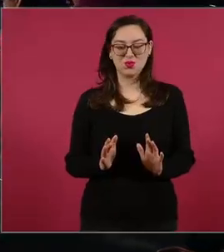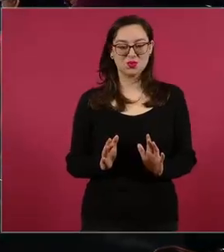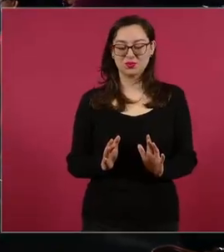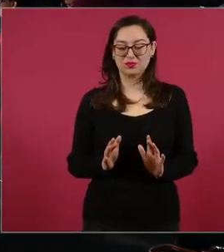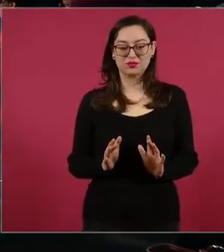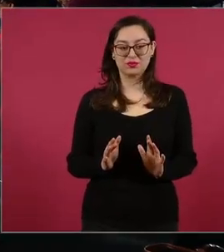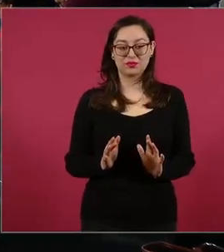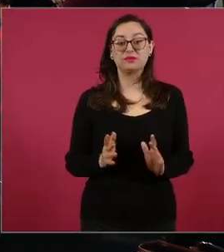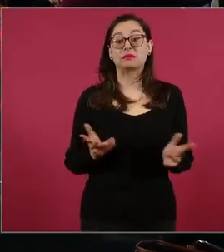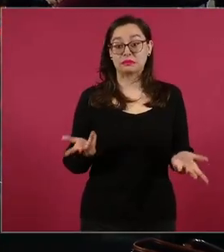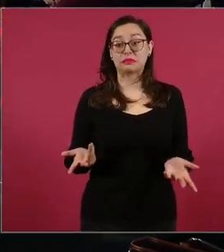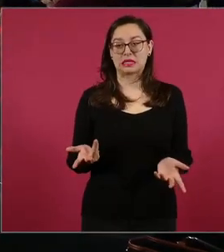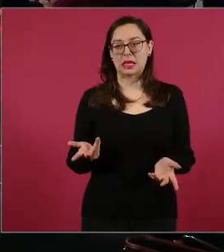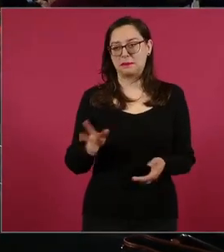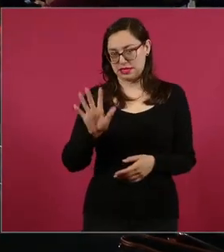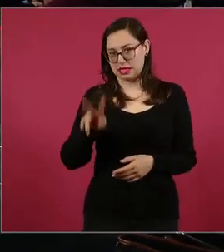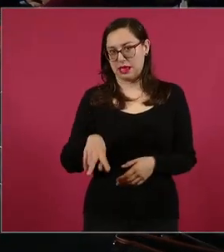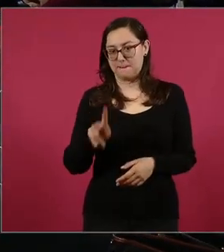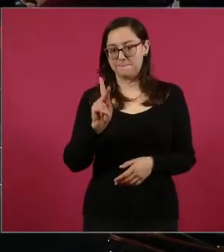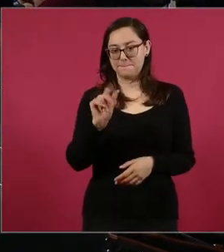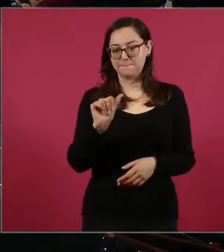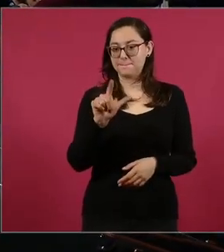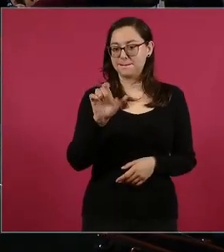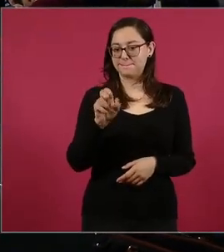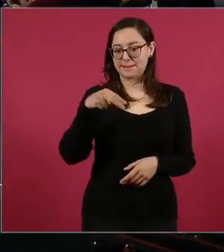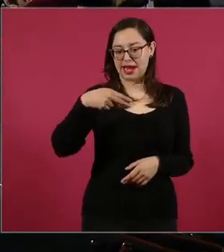que ya nada más con eso